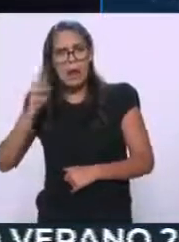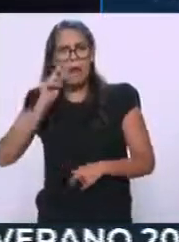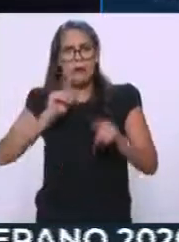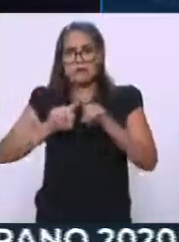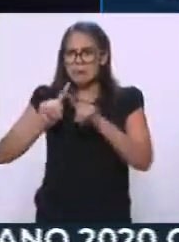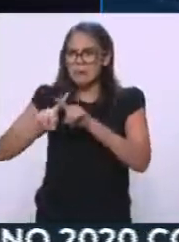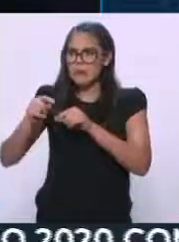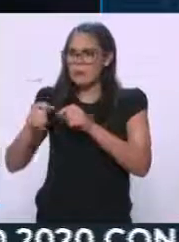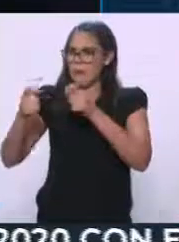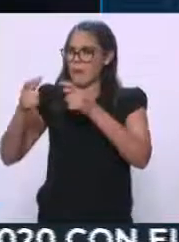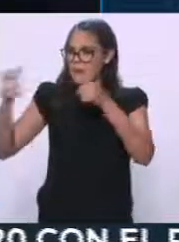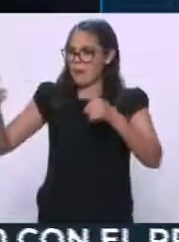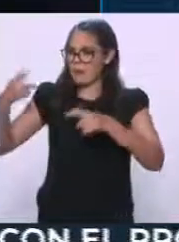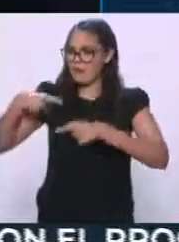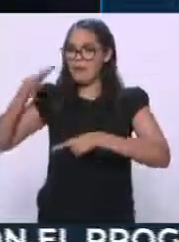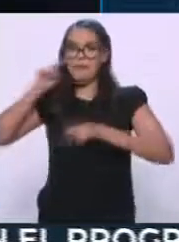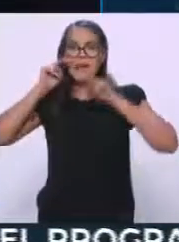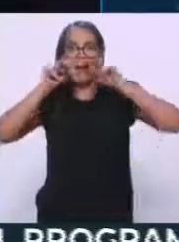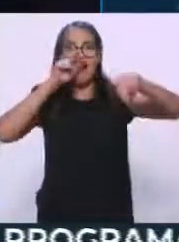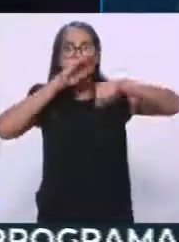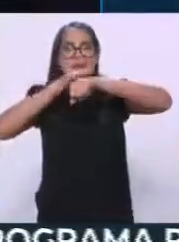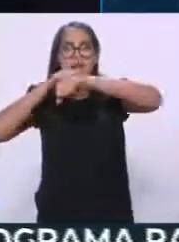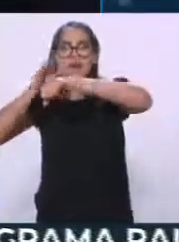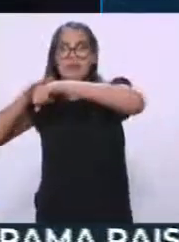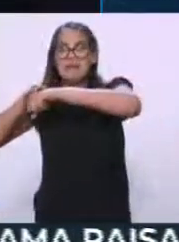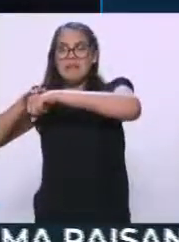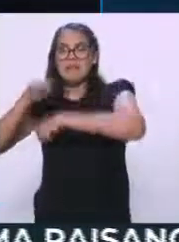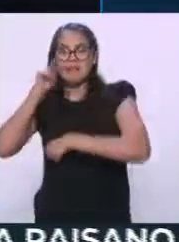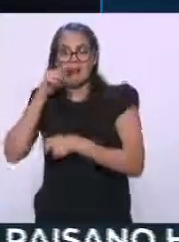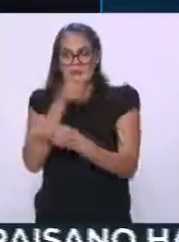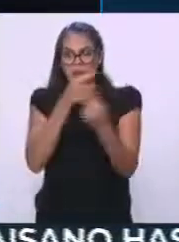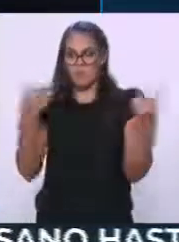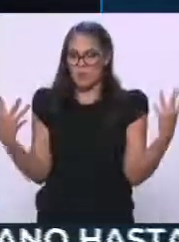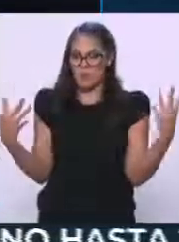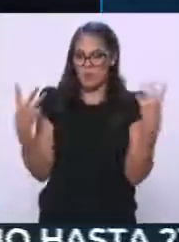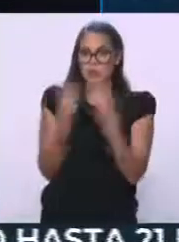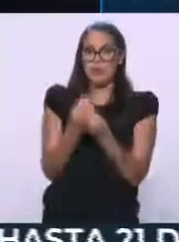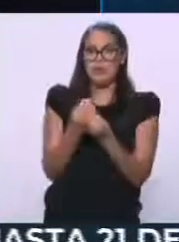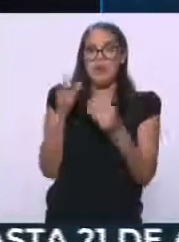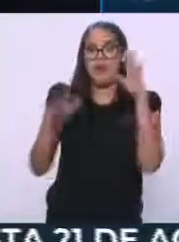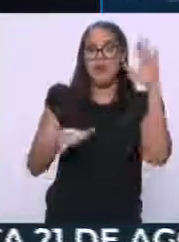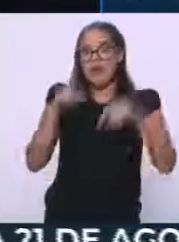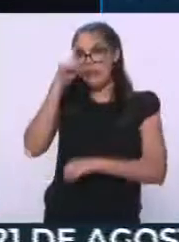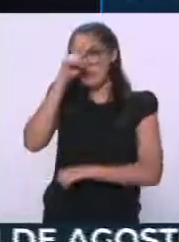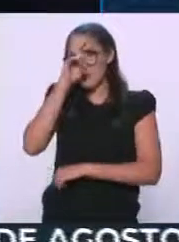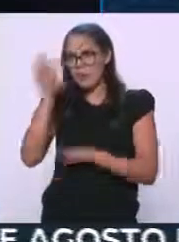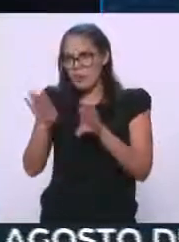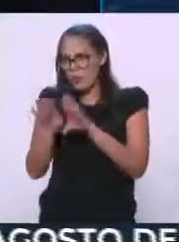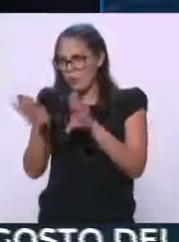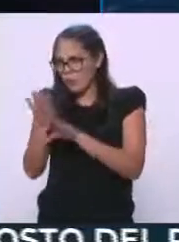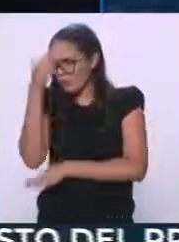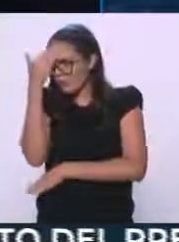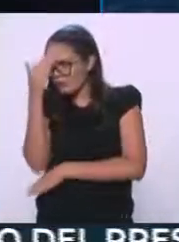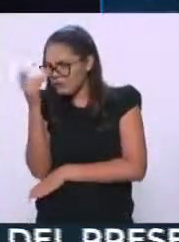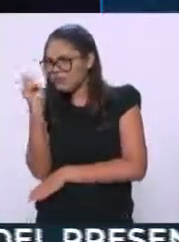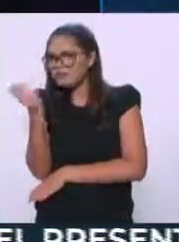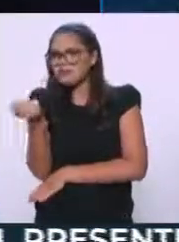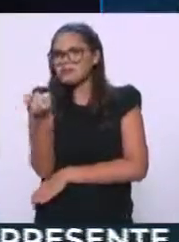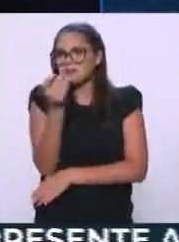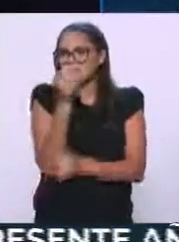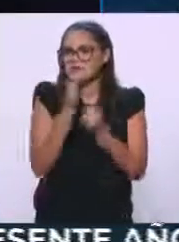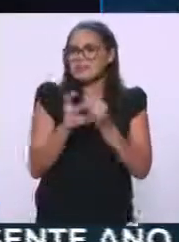las amplifican pero para que gane dinero el medio. Entonces cuando estas dos se mezclan es muy complicado saber cuál fue la intención al final de